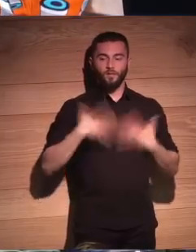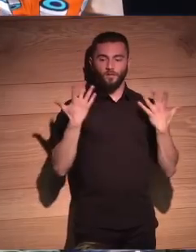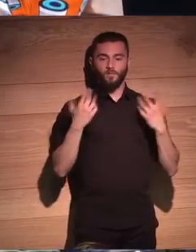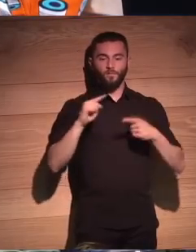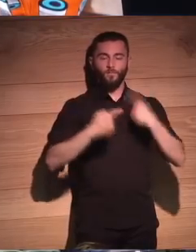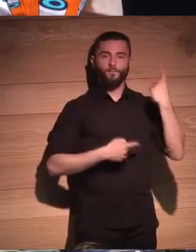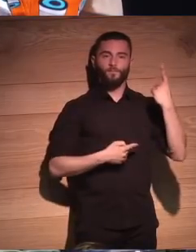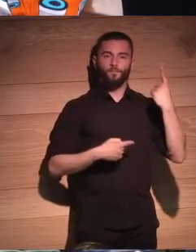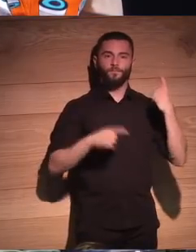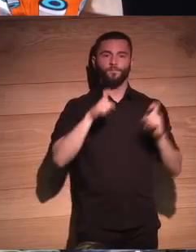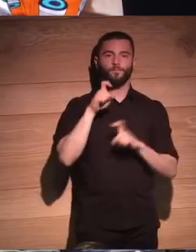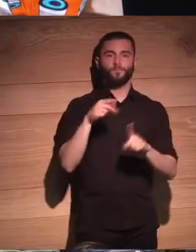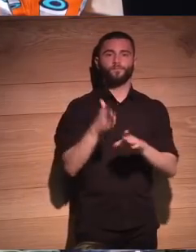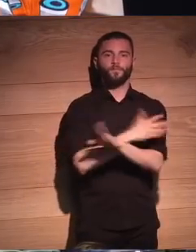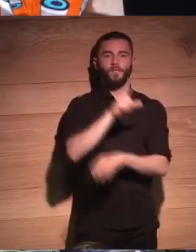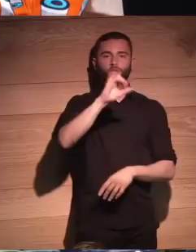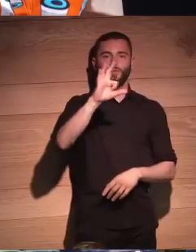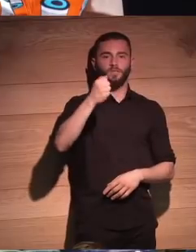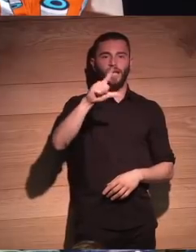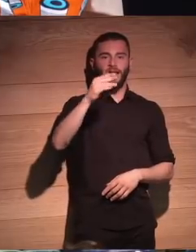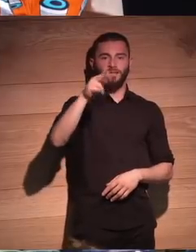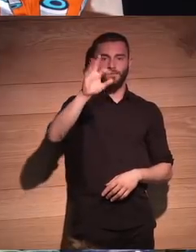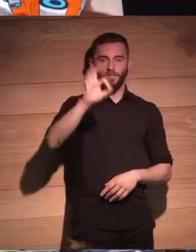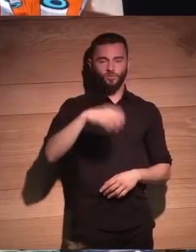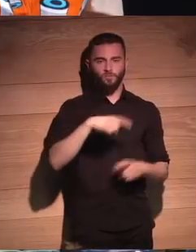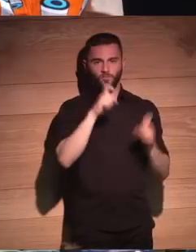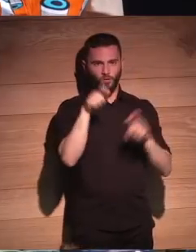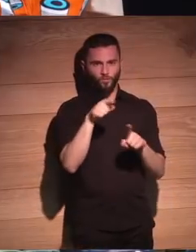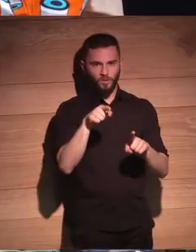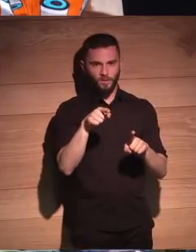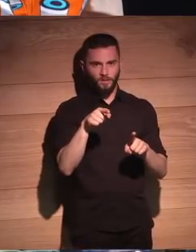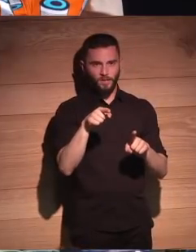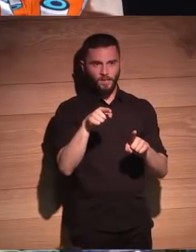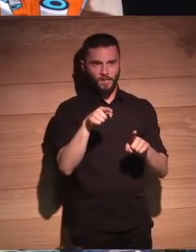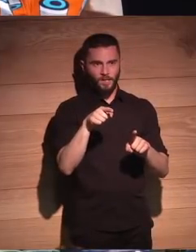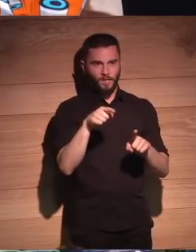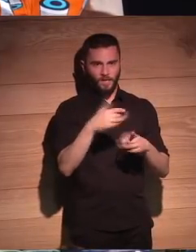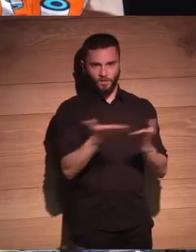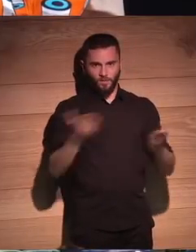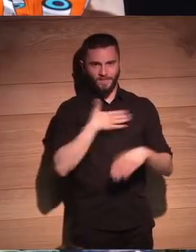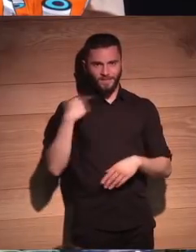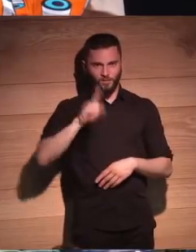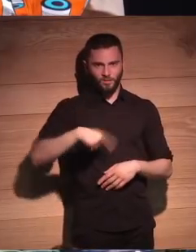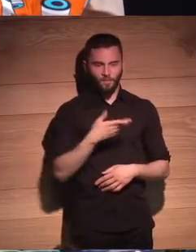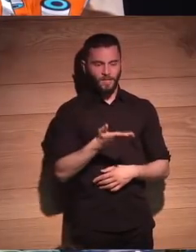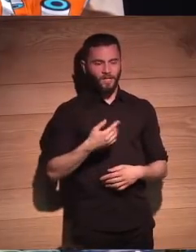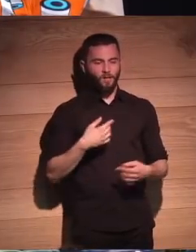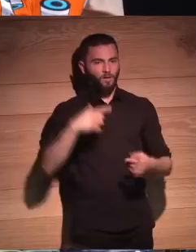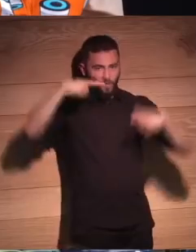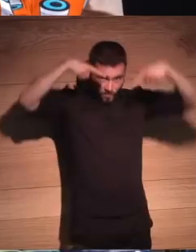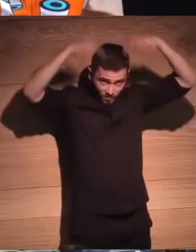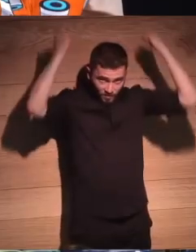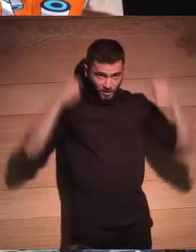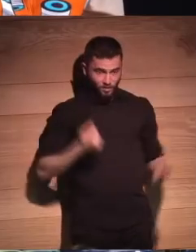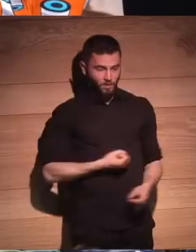le han hecho a Luis Alberto, pero yo quiero haceros a los demás. ¿Esa fue la primera impresión? ¿Lo tuyo con Batman fue un flechazo